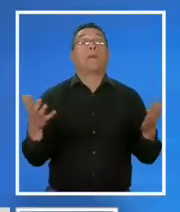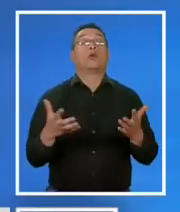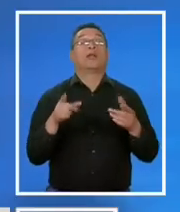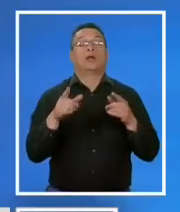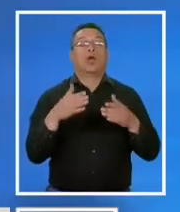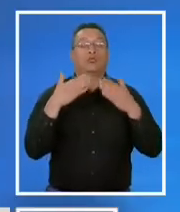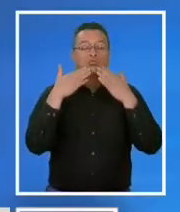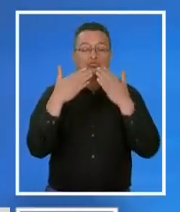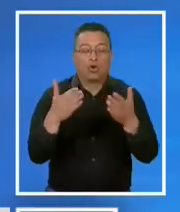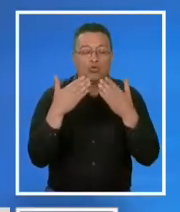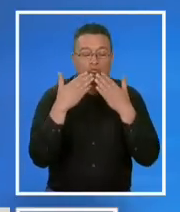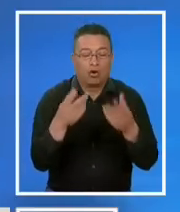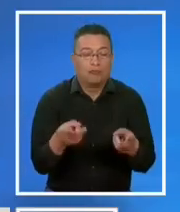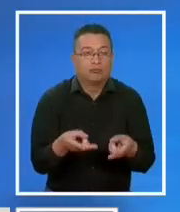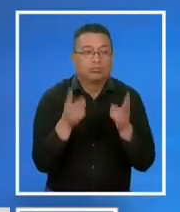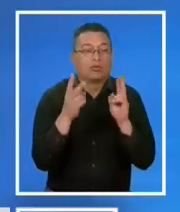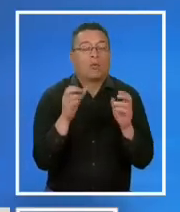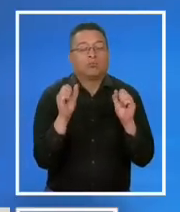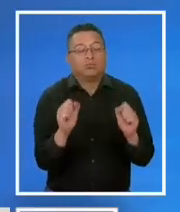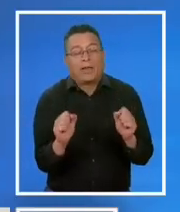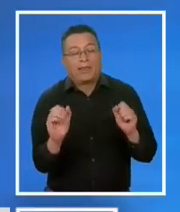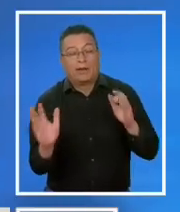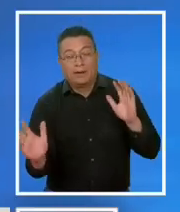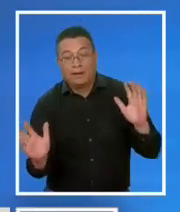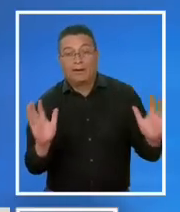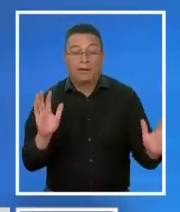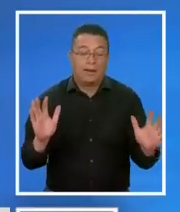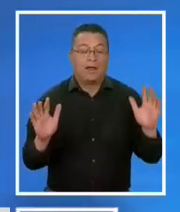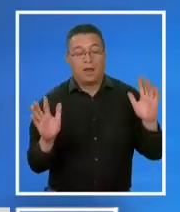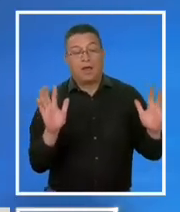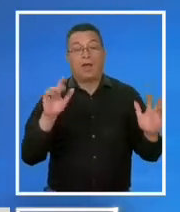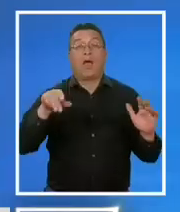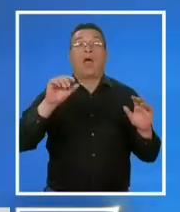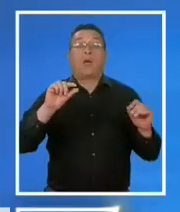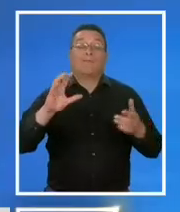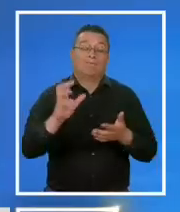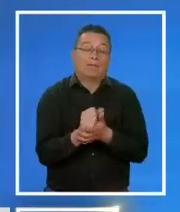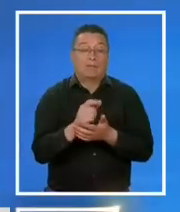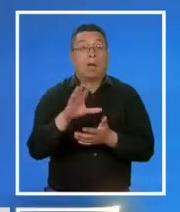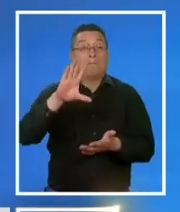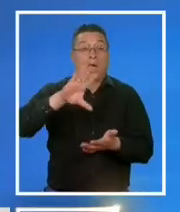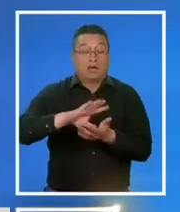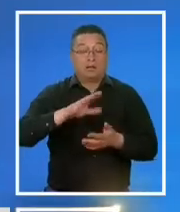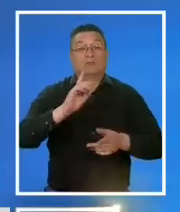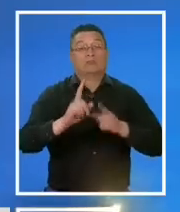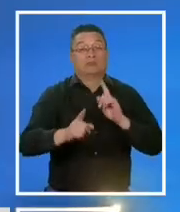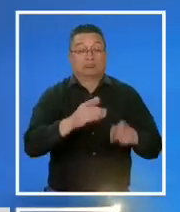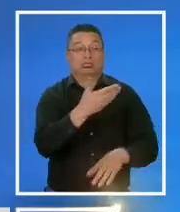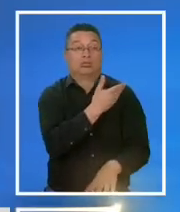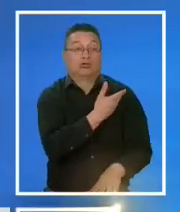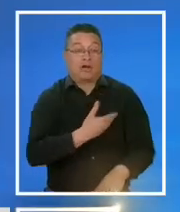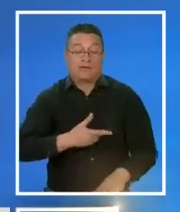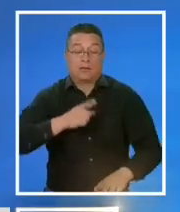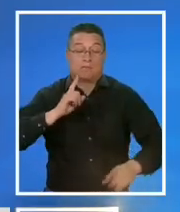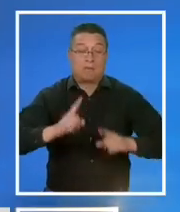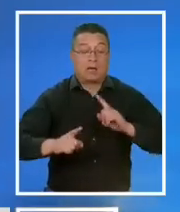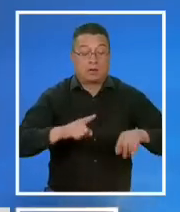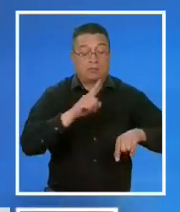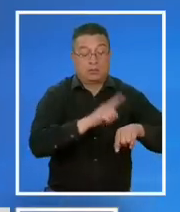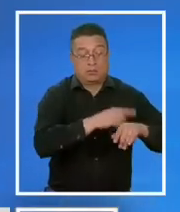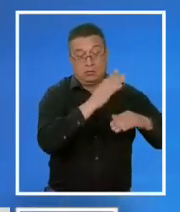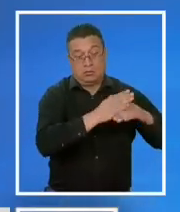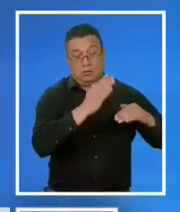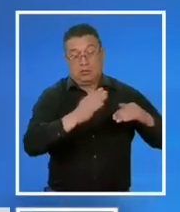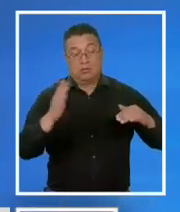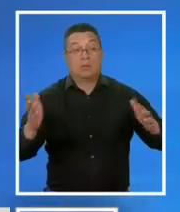del entreguismo versus lo posible Bueno finalmente el país se gobernó por todo este periodo